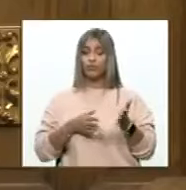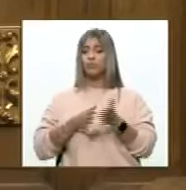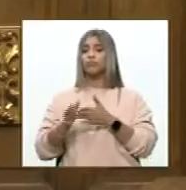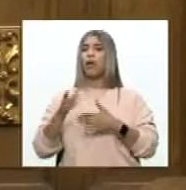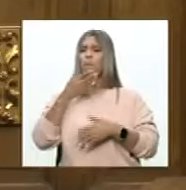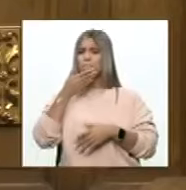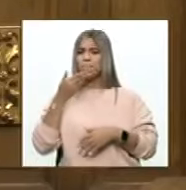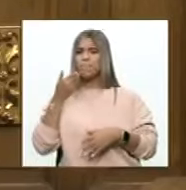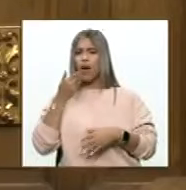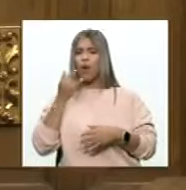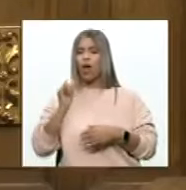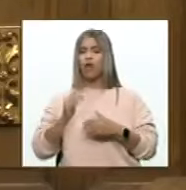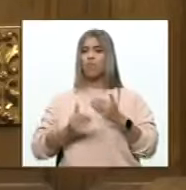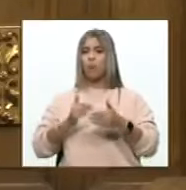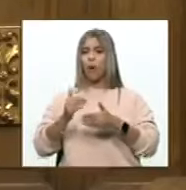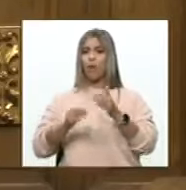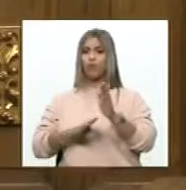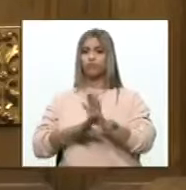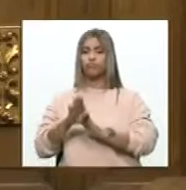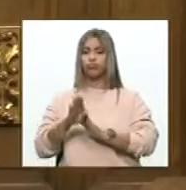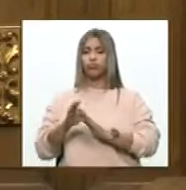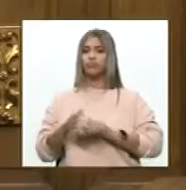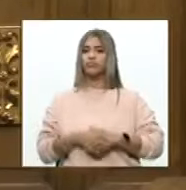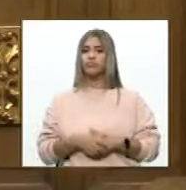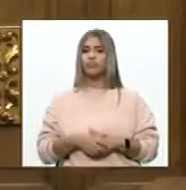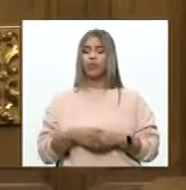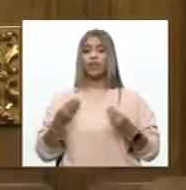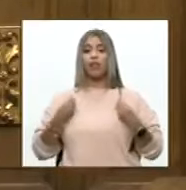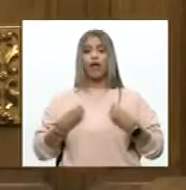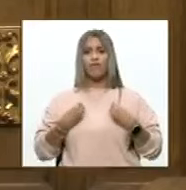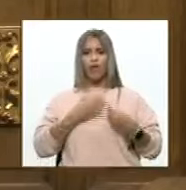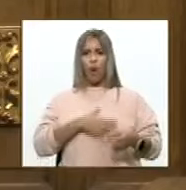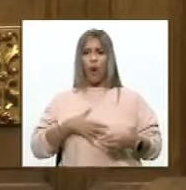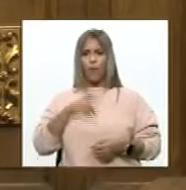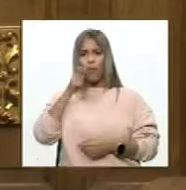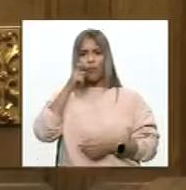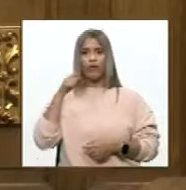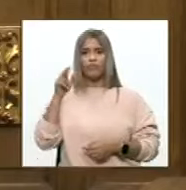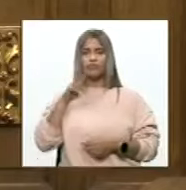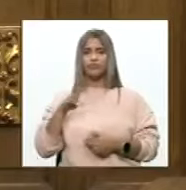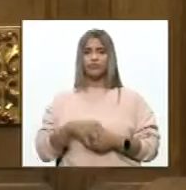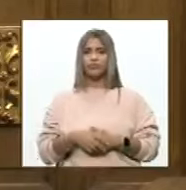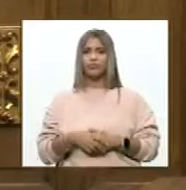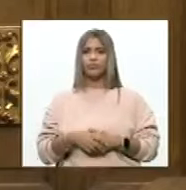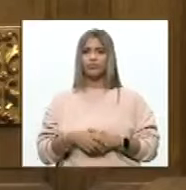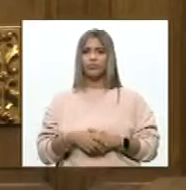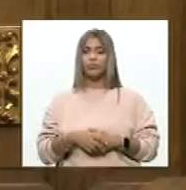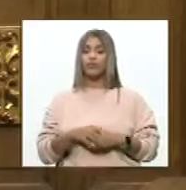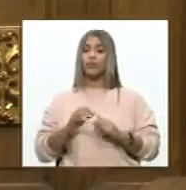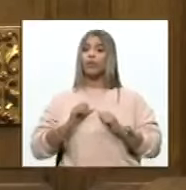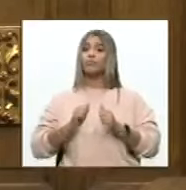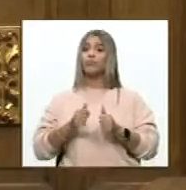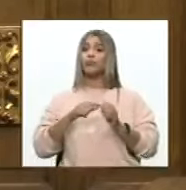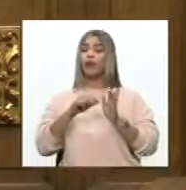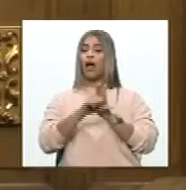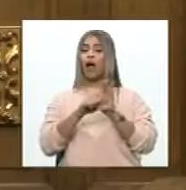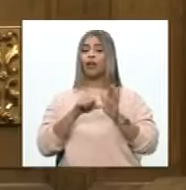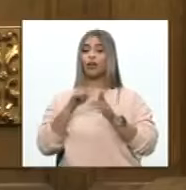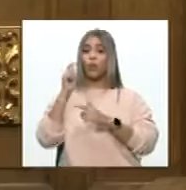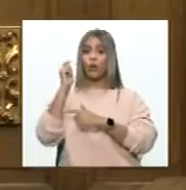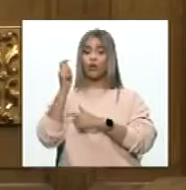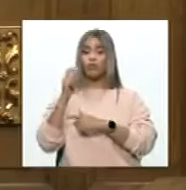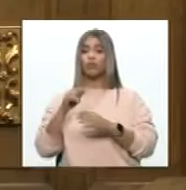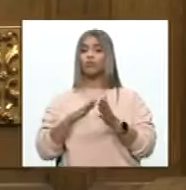de mejorar y seguir avanzando en la recuperación de la calidad de vida del pueblo venezolano. Partimos del artículo de la Constitución,